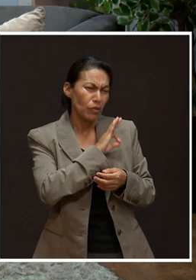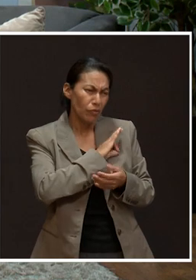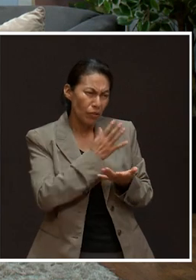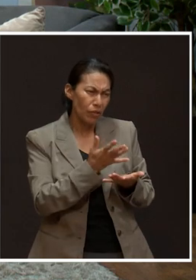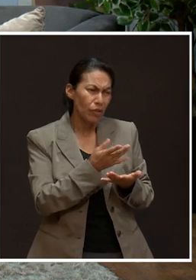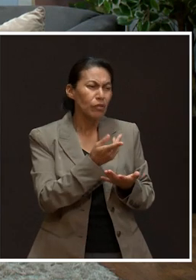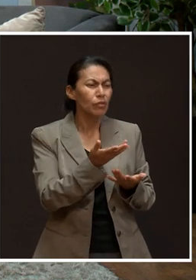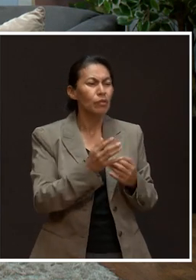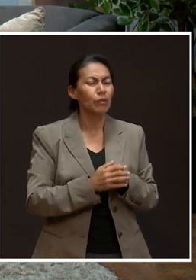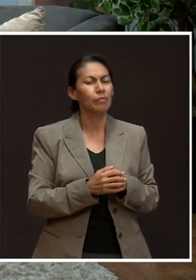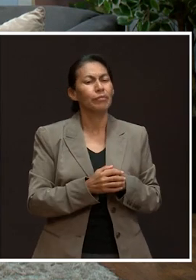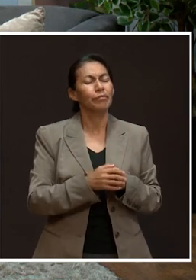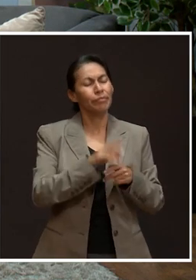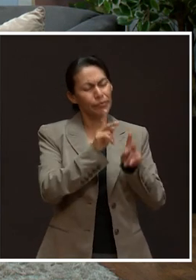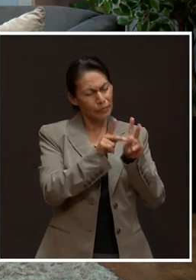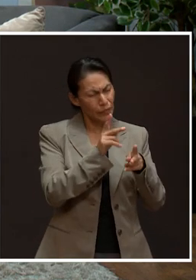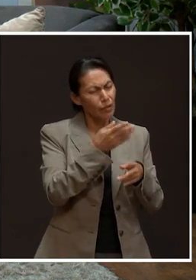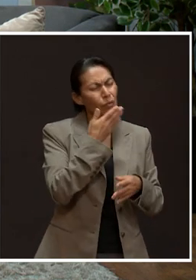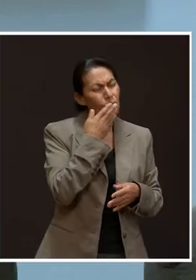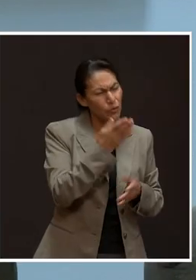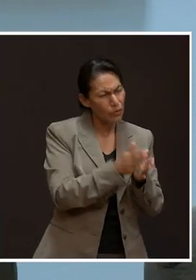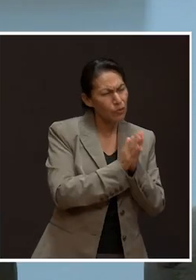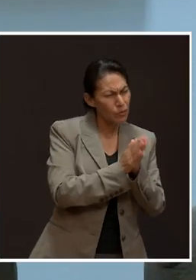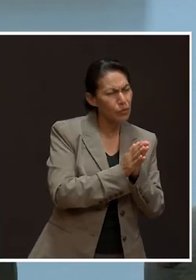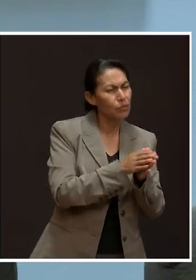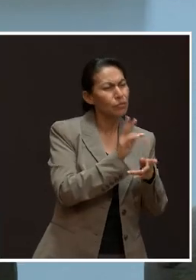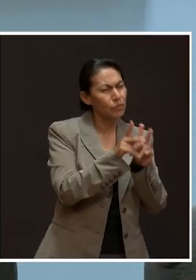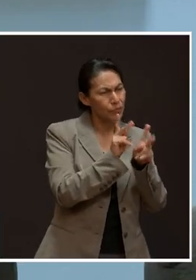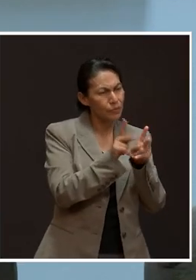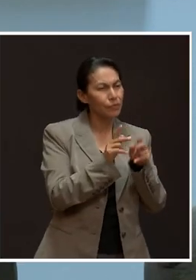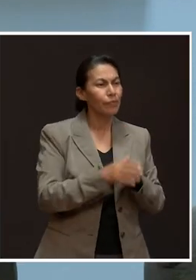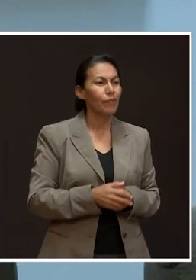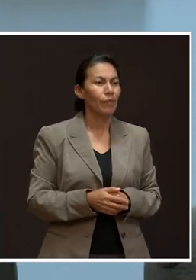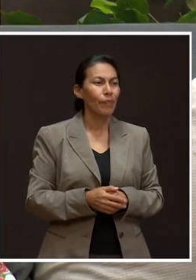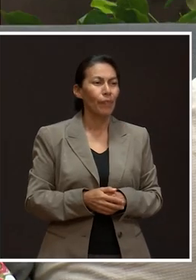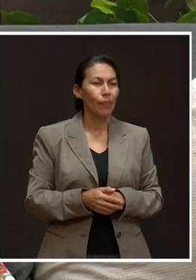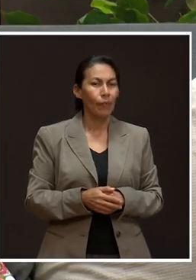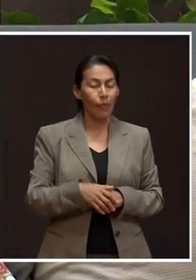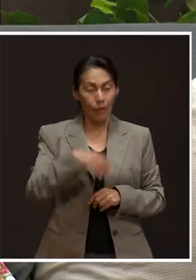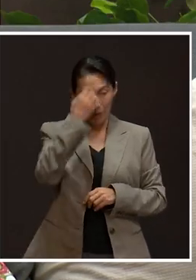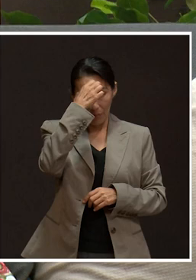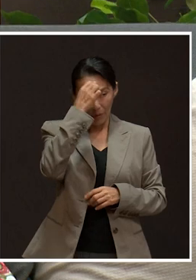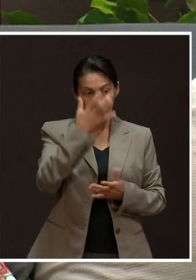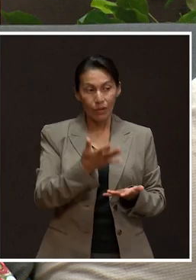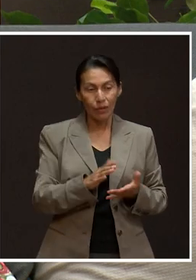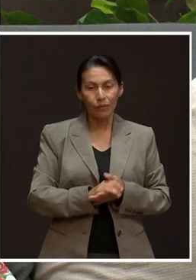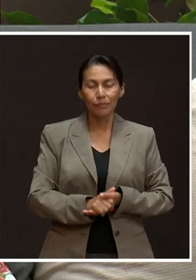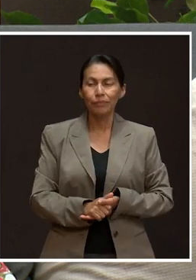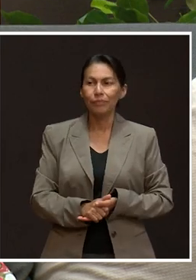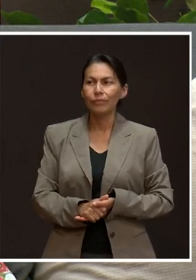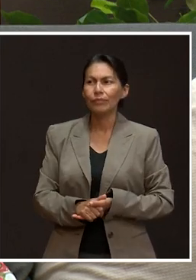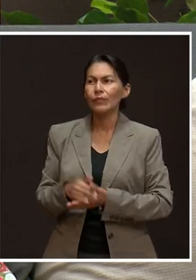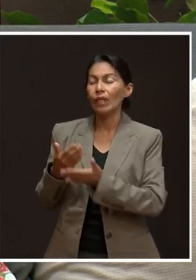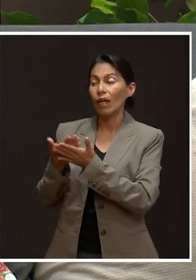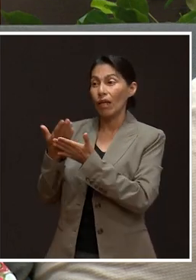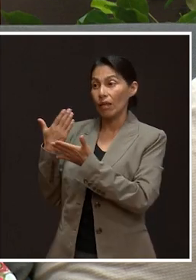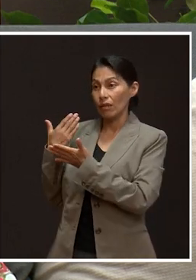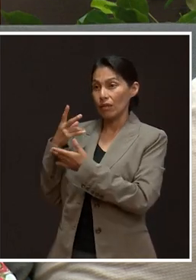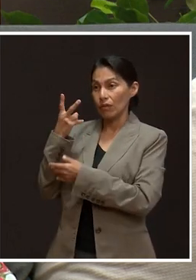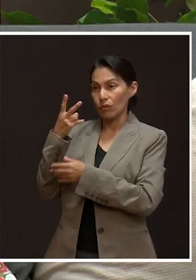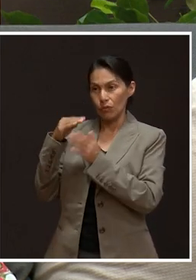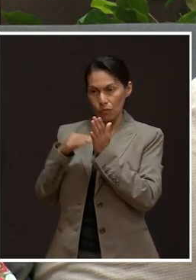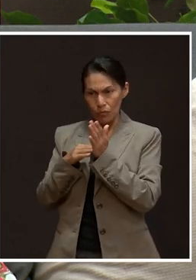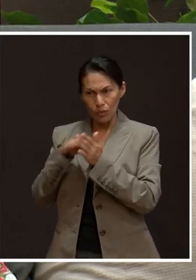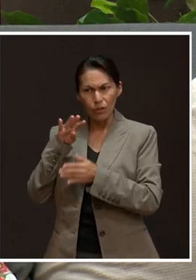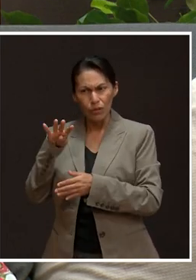fe. Cuéntanos algo ahora, sí, cuéntanos algo de esa experiencia que tuviste o que has tenido, ¿no? Sí, fue en